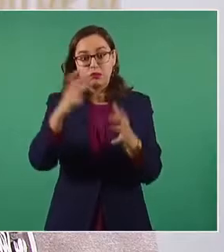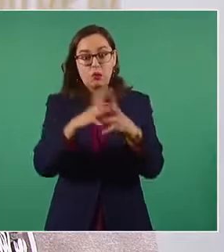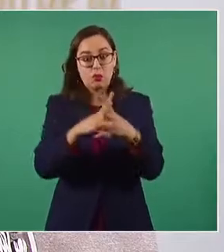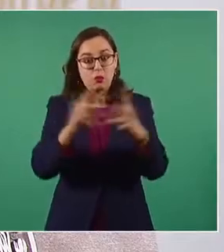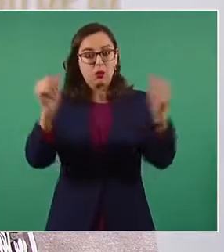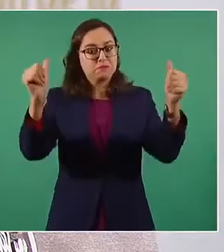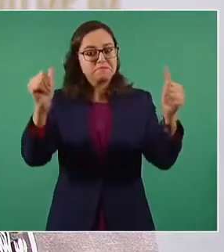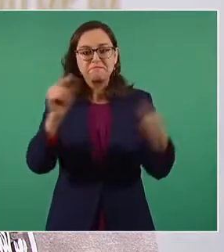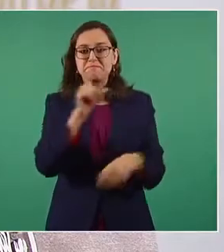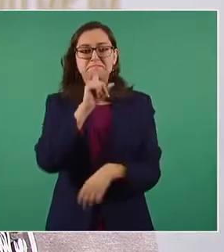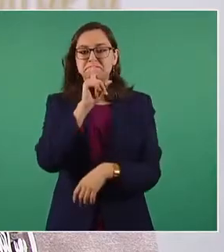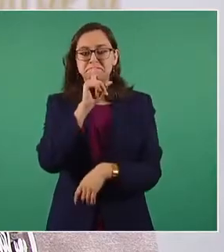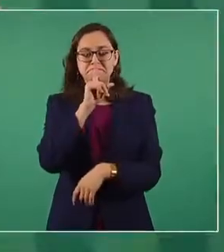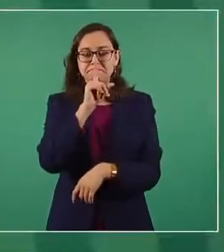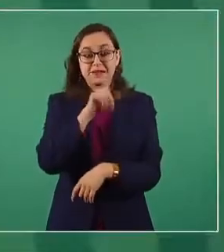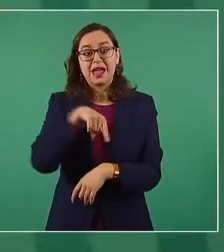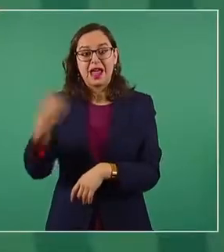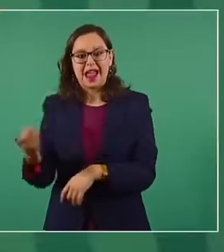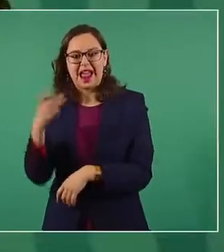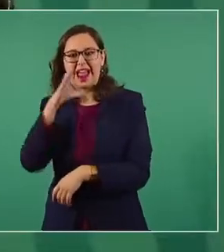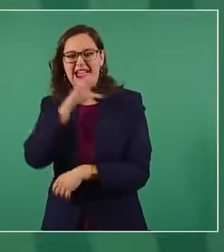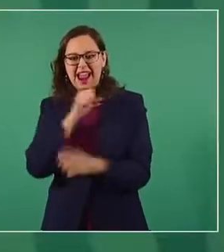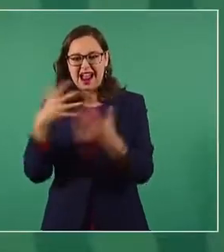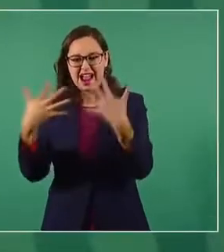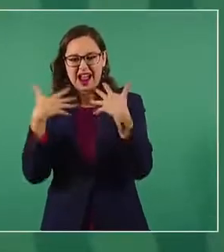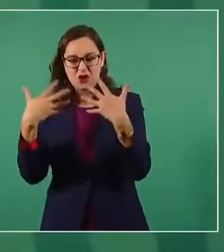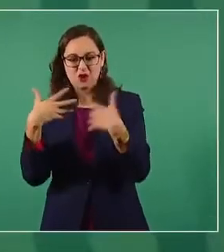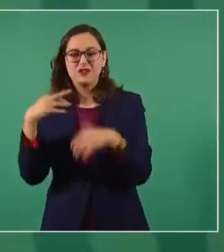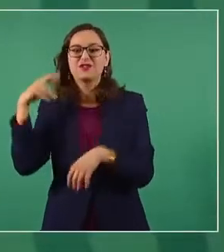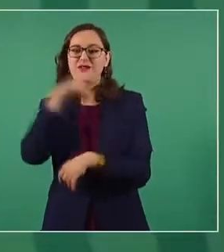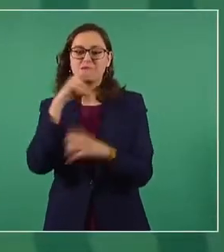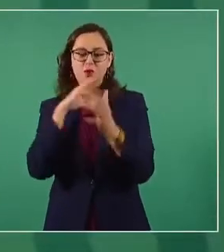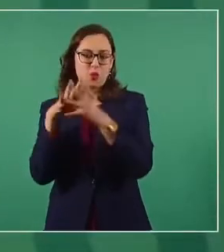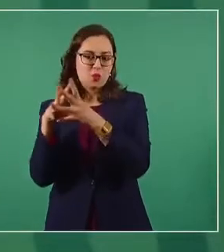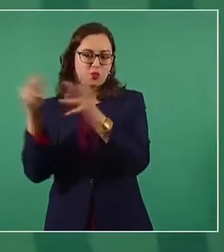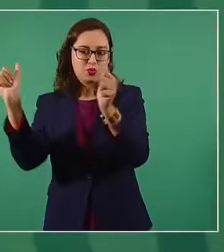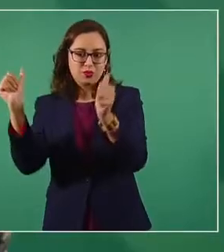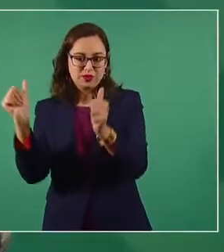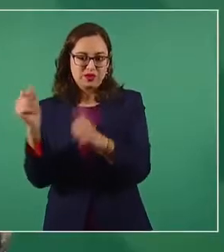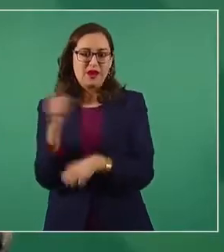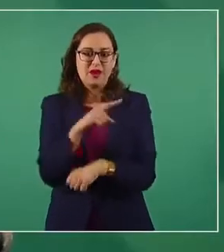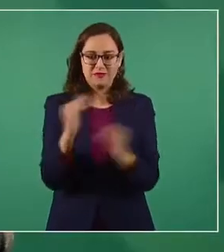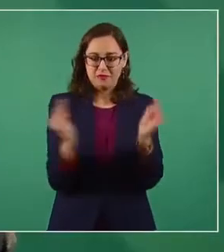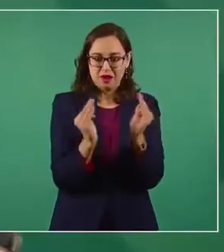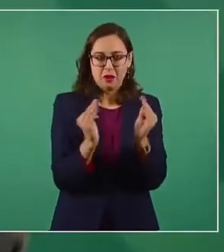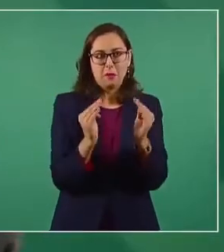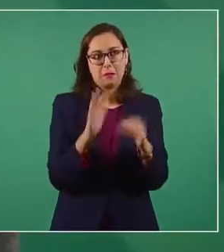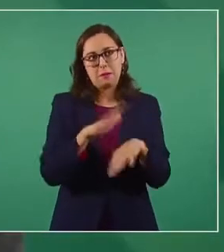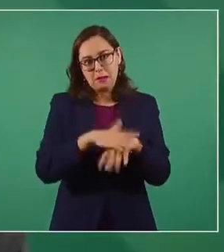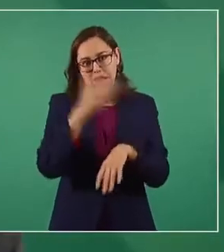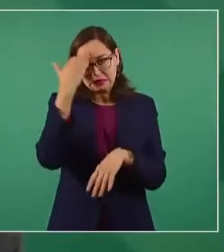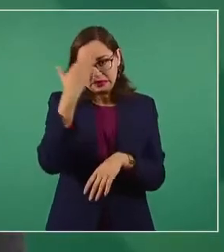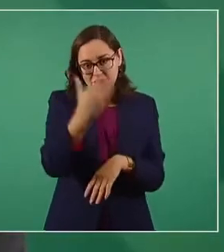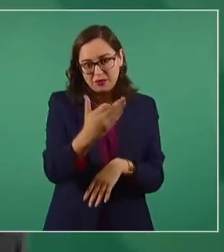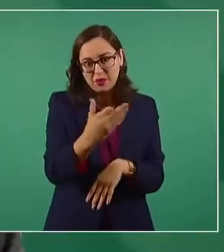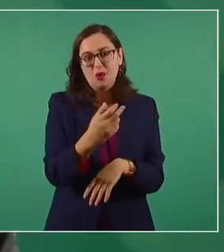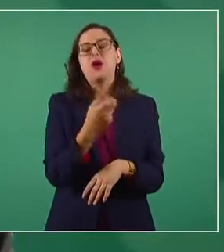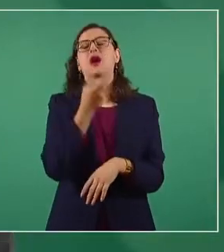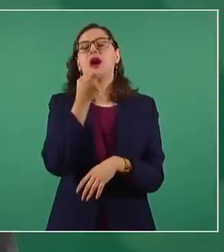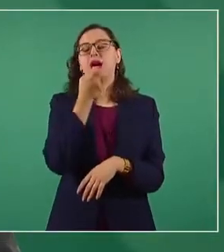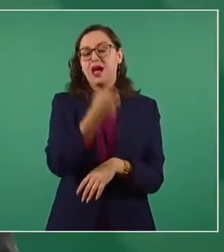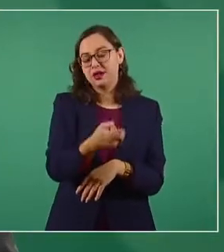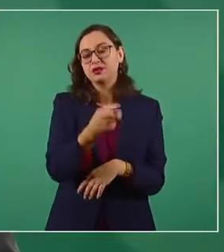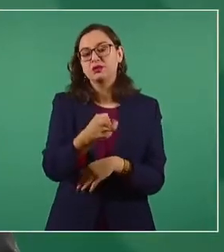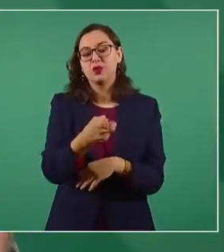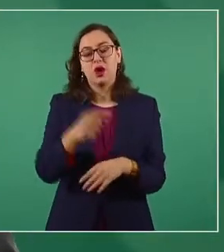evapora en el clima frío tan rápidamente esas partículas líquidas. Son algunas de las razones. Entonces, eso en México y